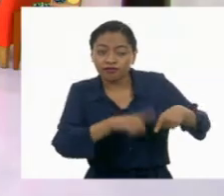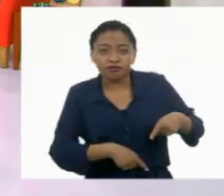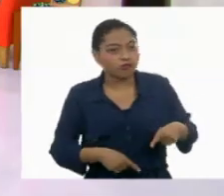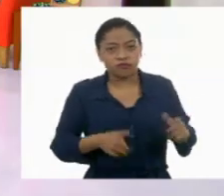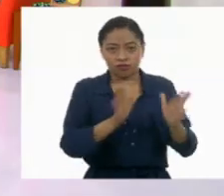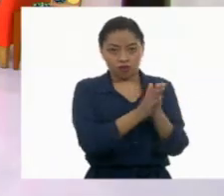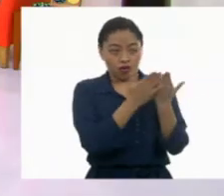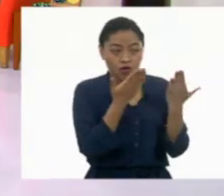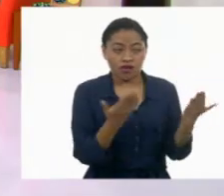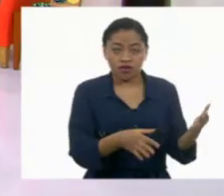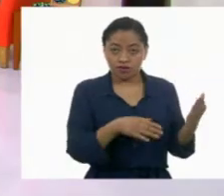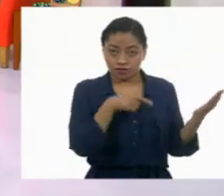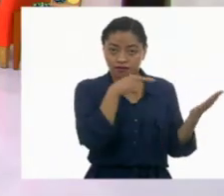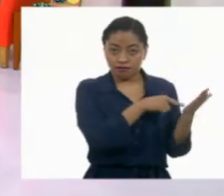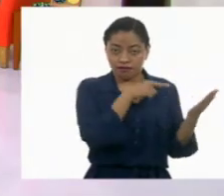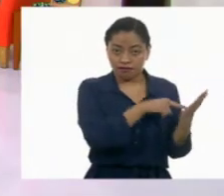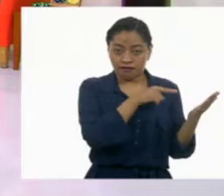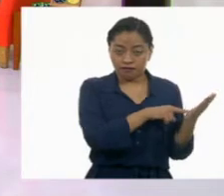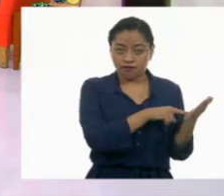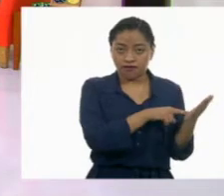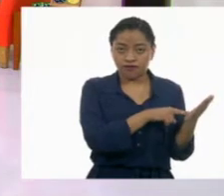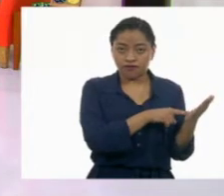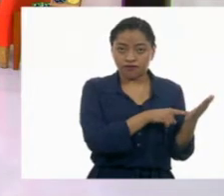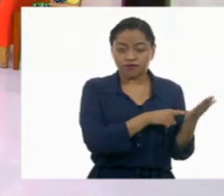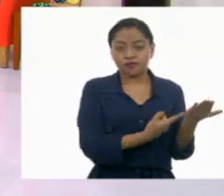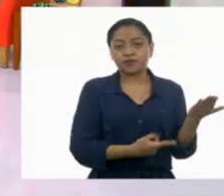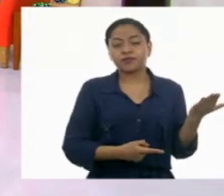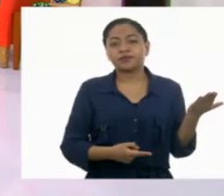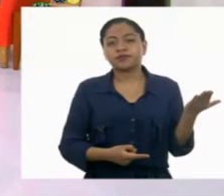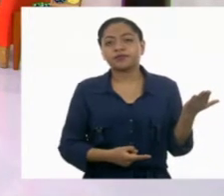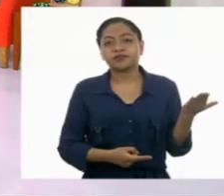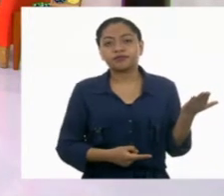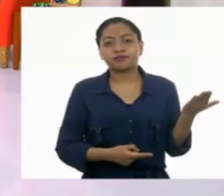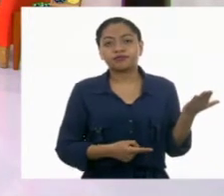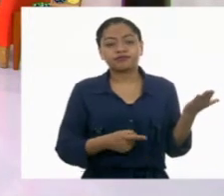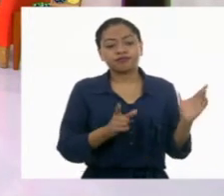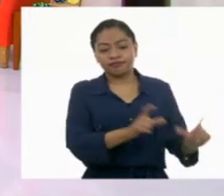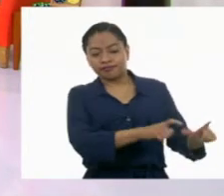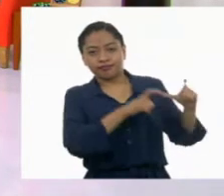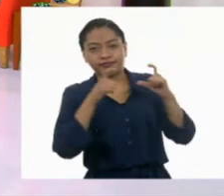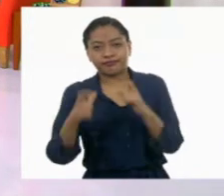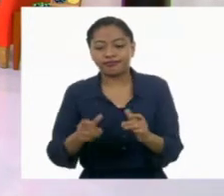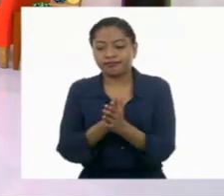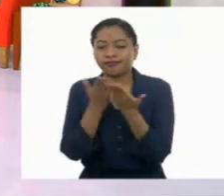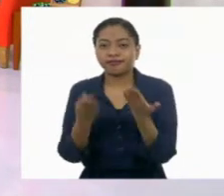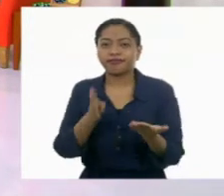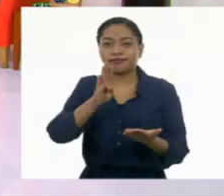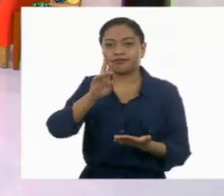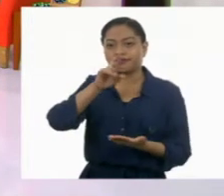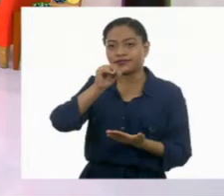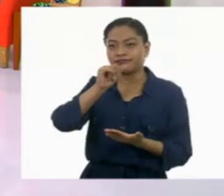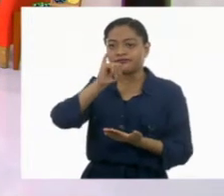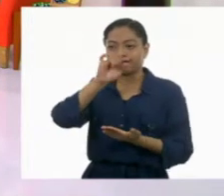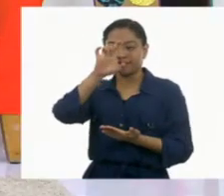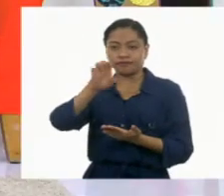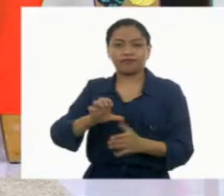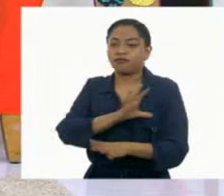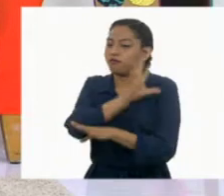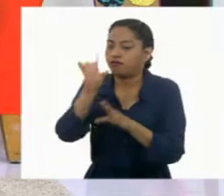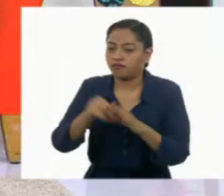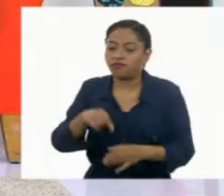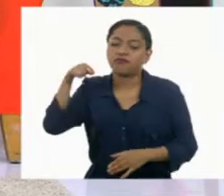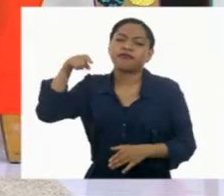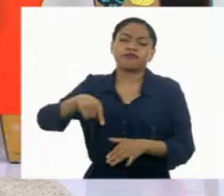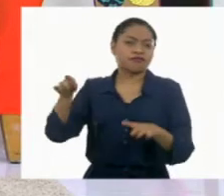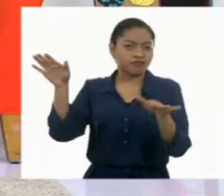libro original, el libro fuente, el libro en tinta que nosotros llamamos, está en el libro braille. Hay una serie de adaptaciones que sí son necesarias